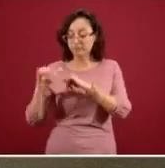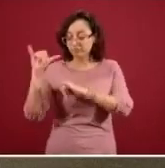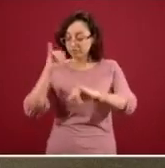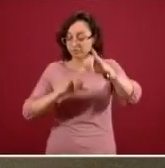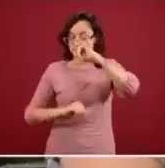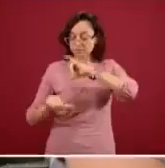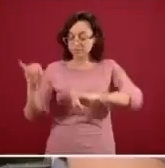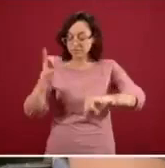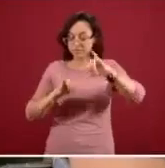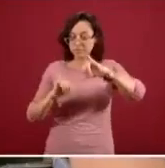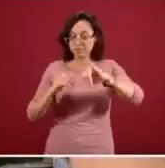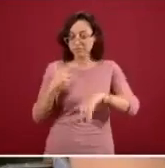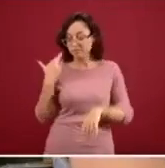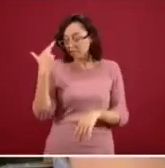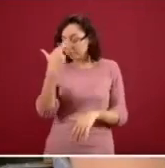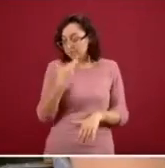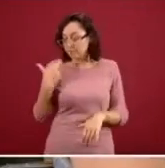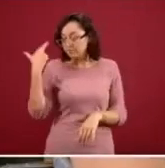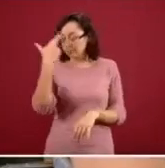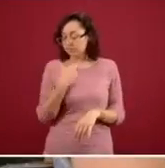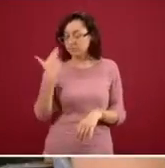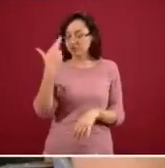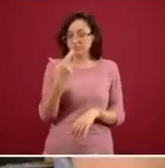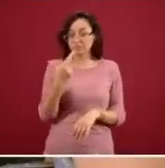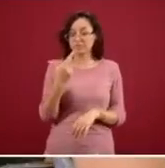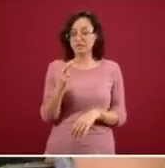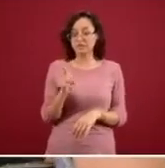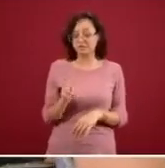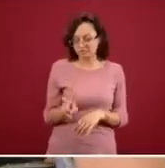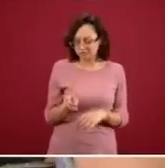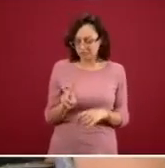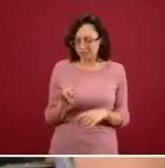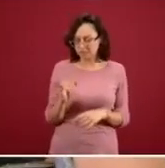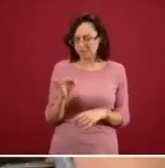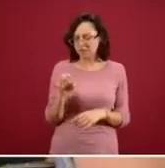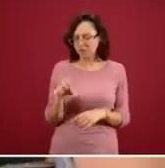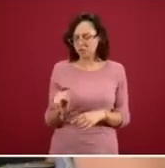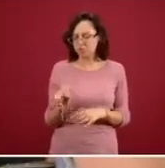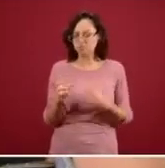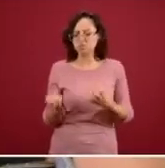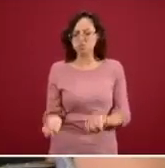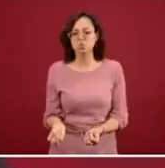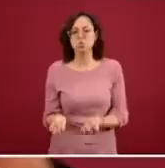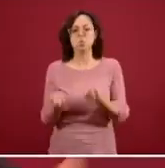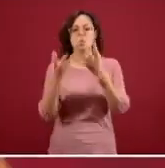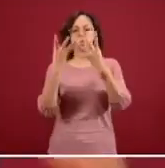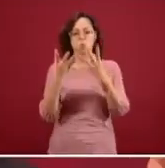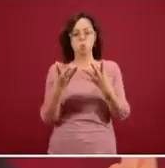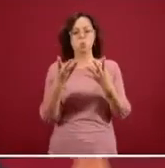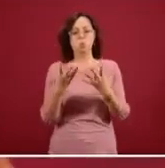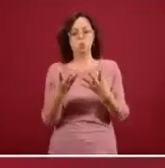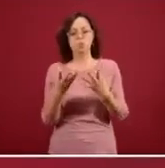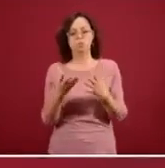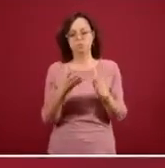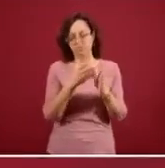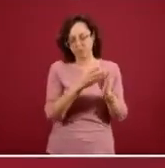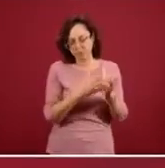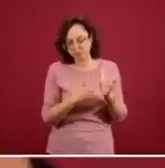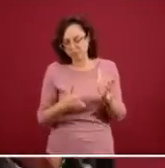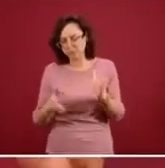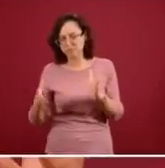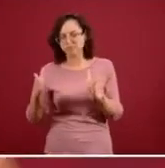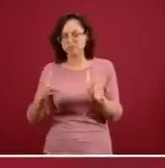o la concentración del virus se mide por la cantidad de ciclos del proceso técnico